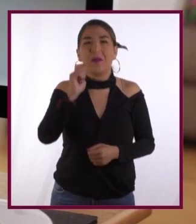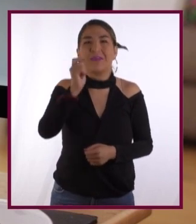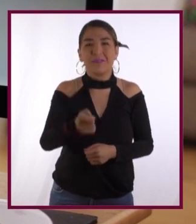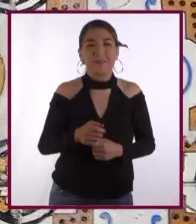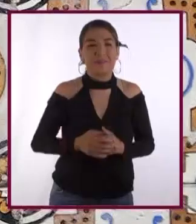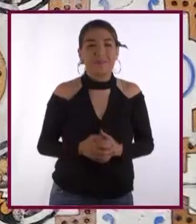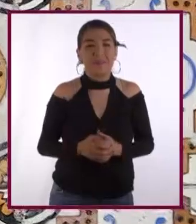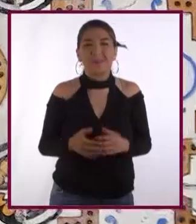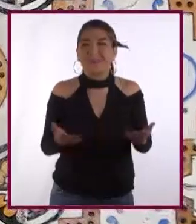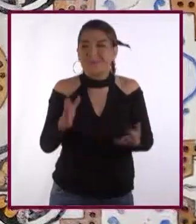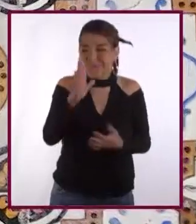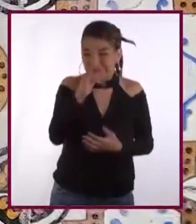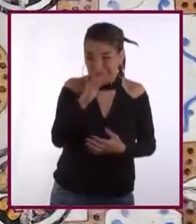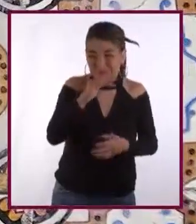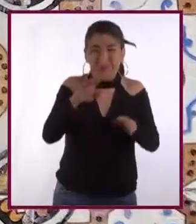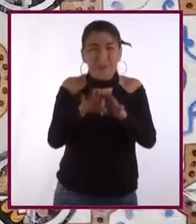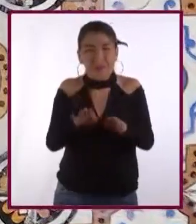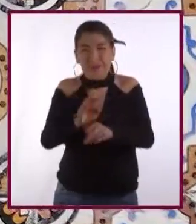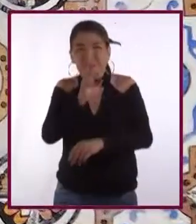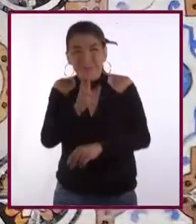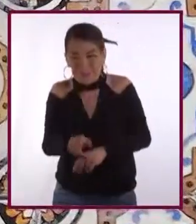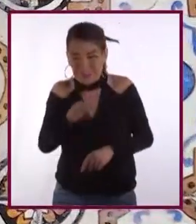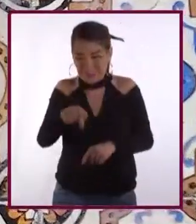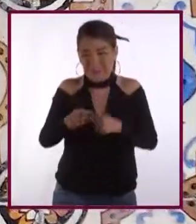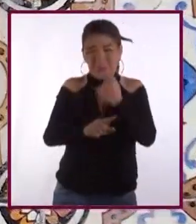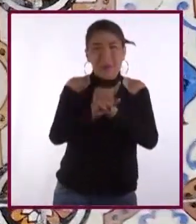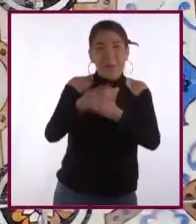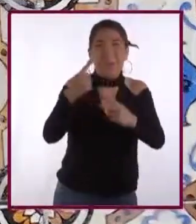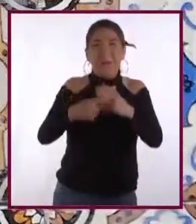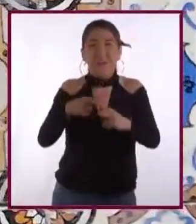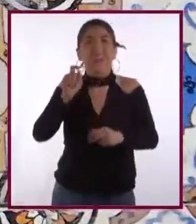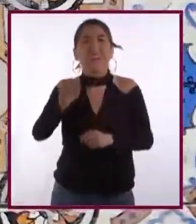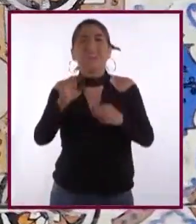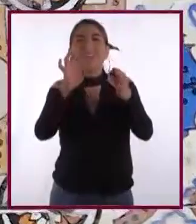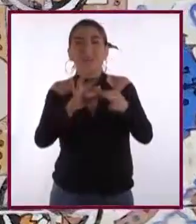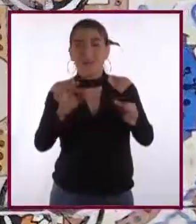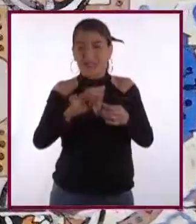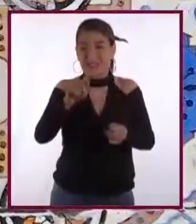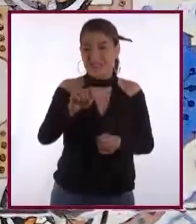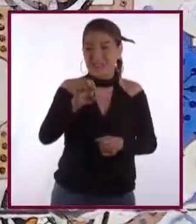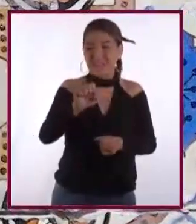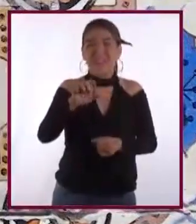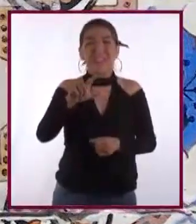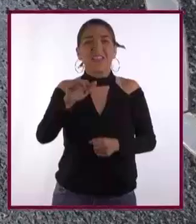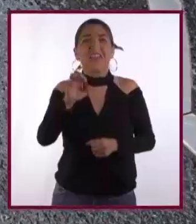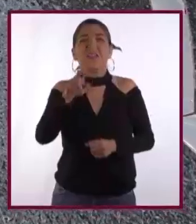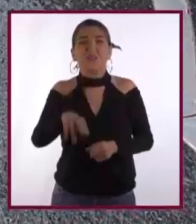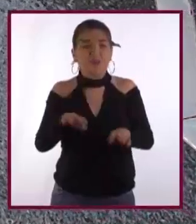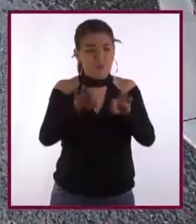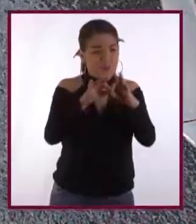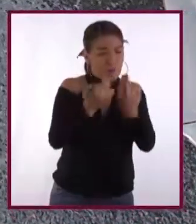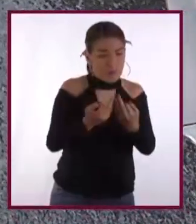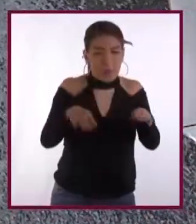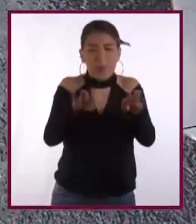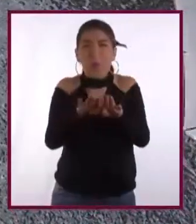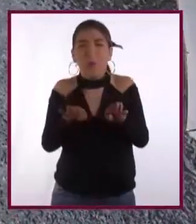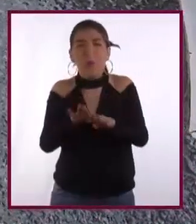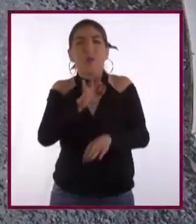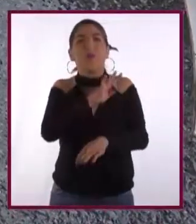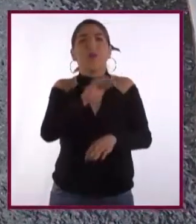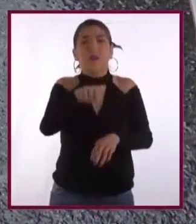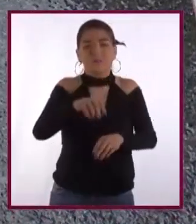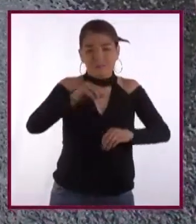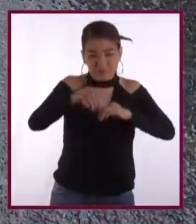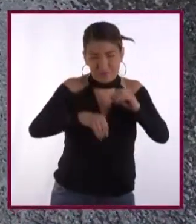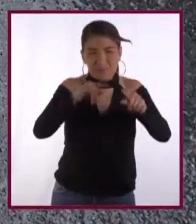eran problemas sin resolver. Y uno hablaba de teselaciones, con qué piezas, de qué